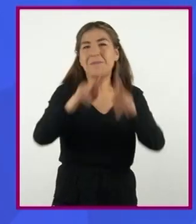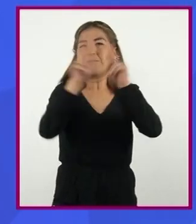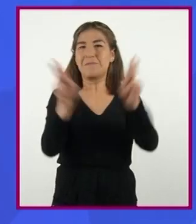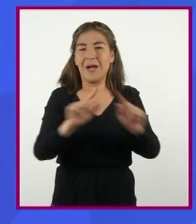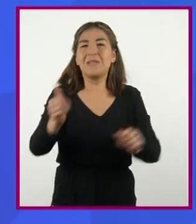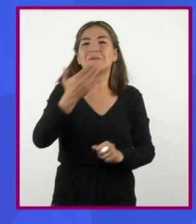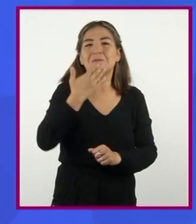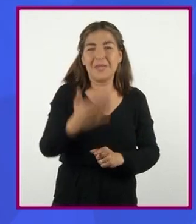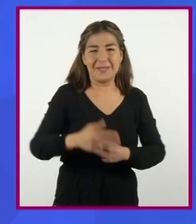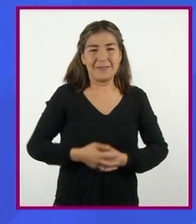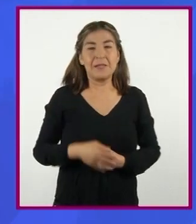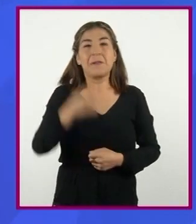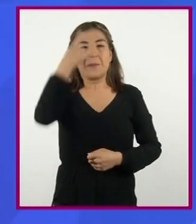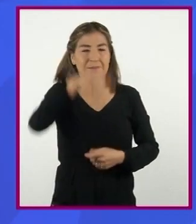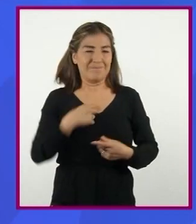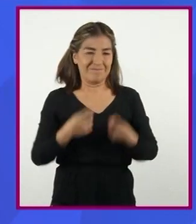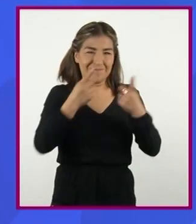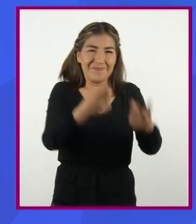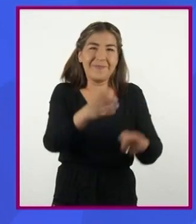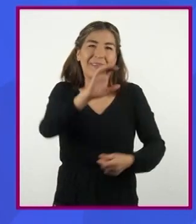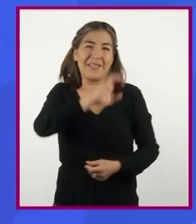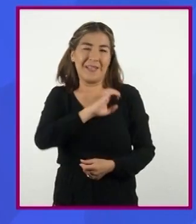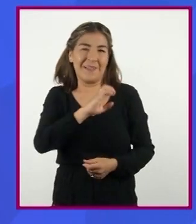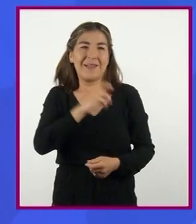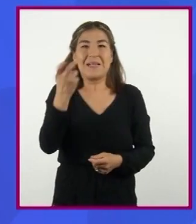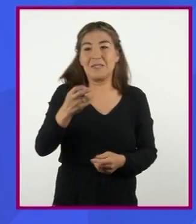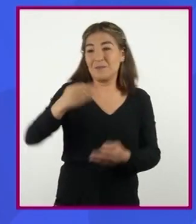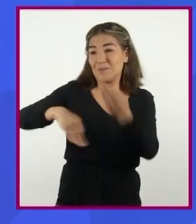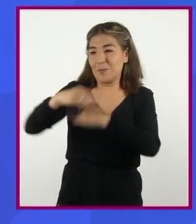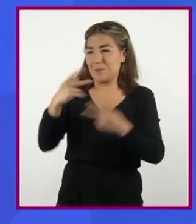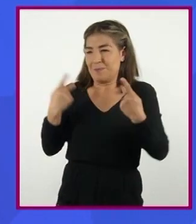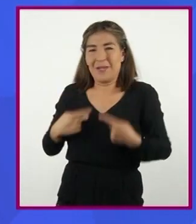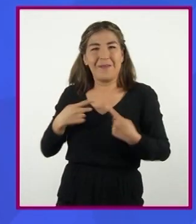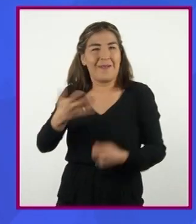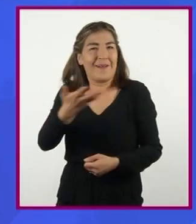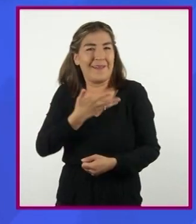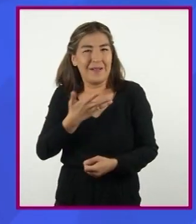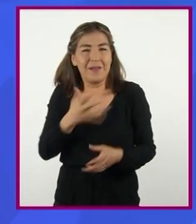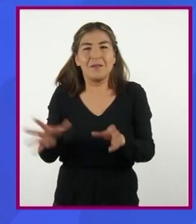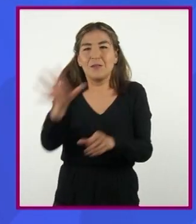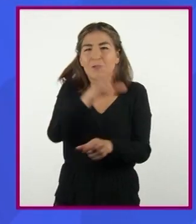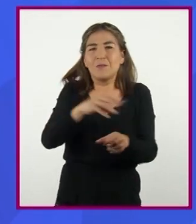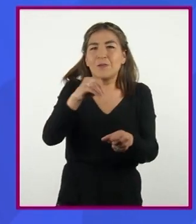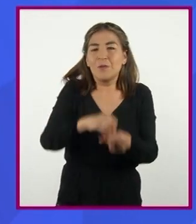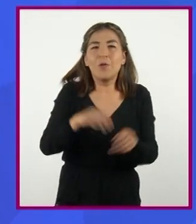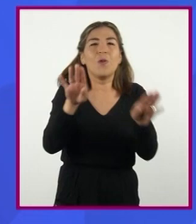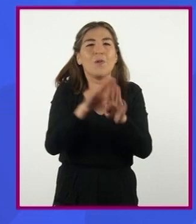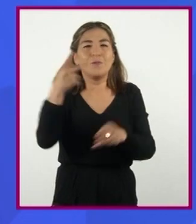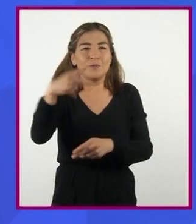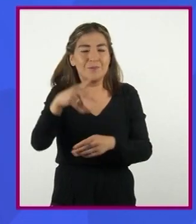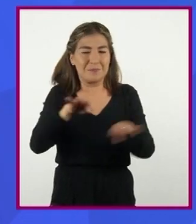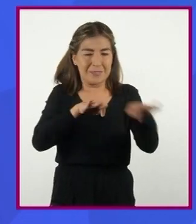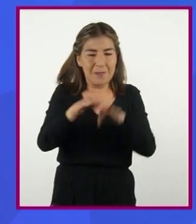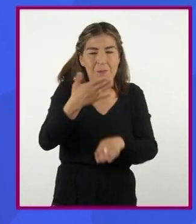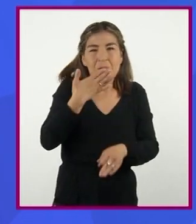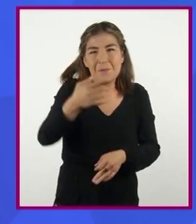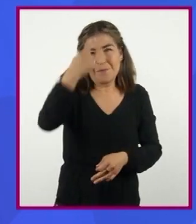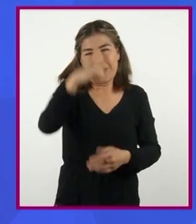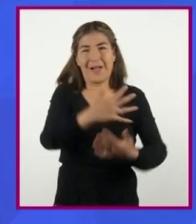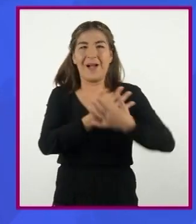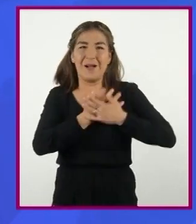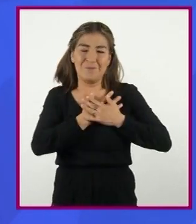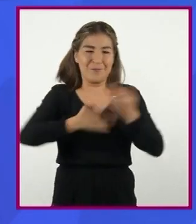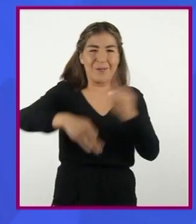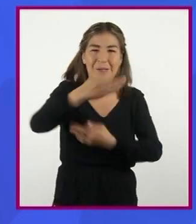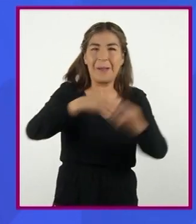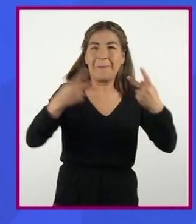para darte con cariño lo mejor que ellos tenían. Hicieron sus obras buenas por amor a los demás,